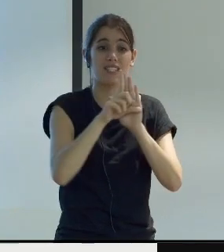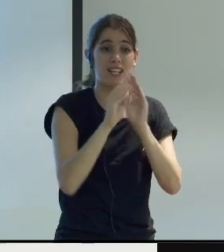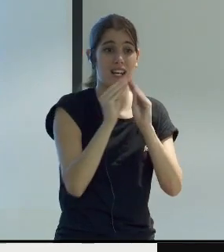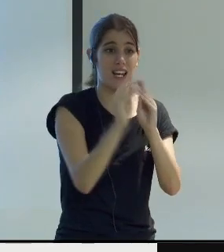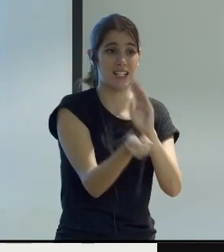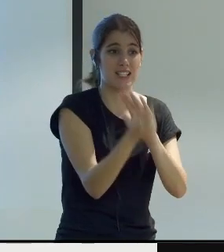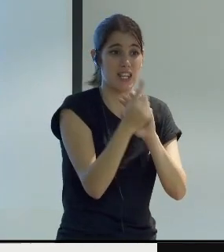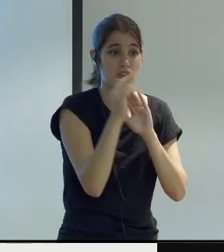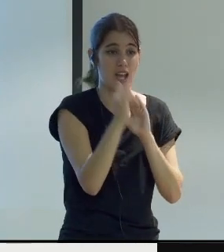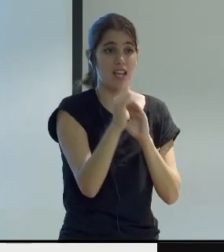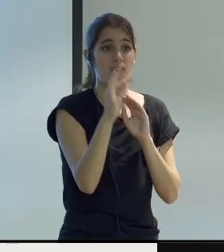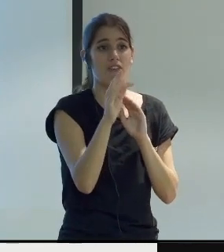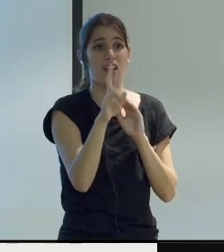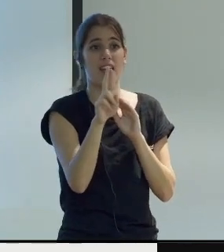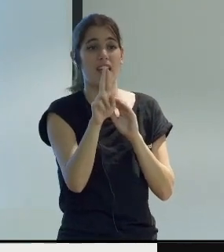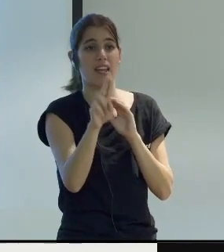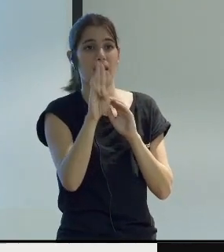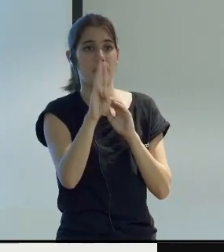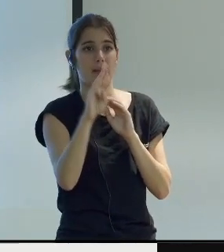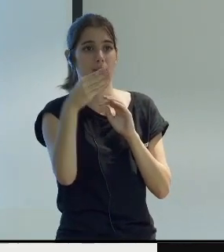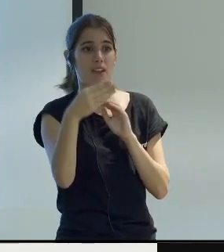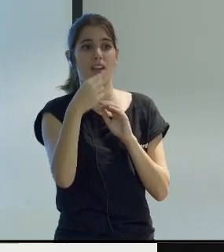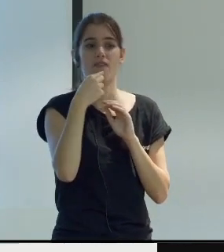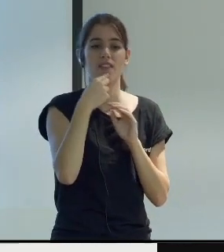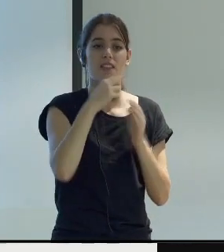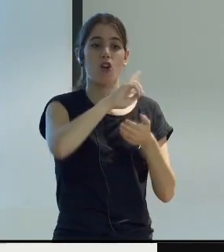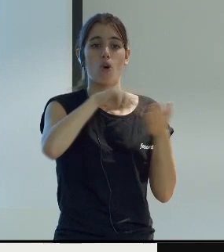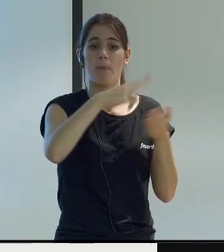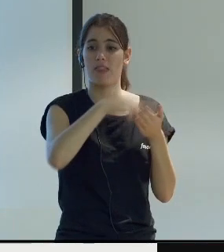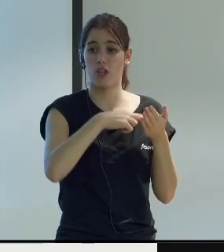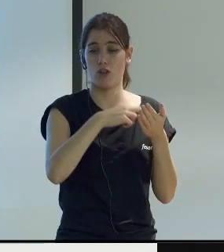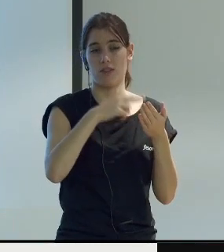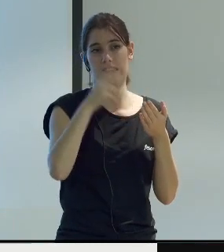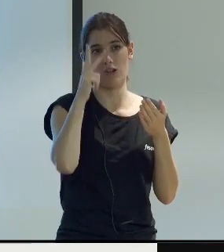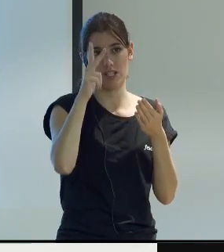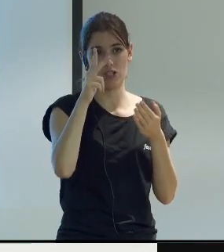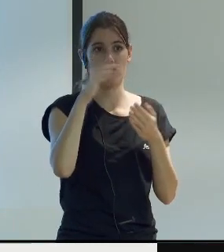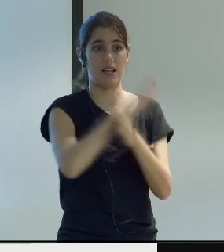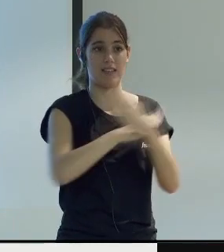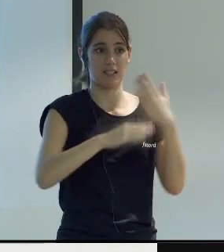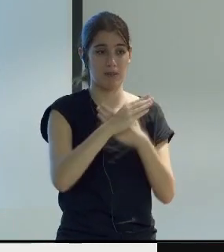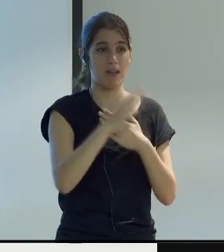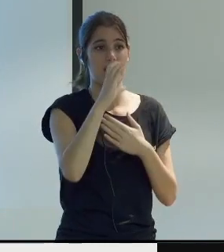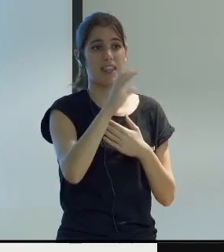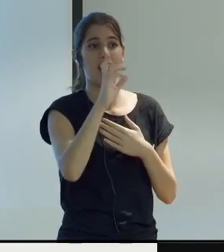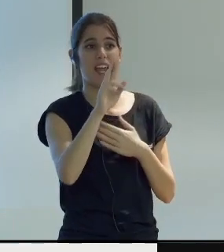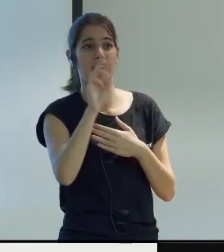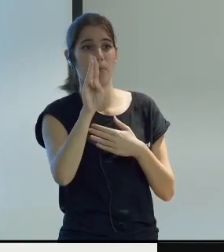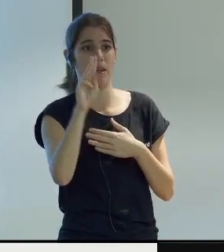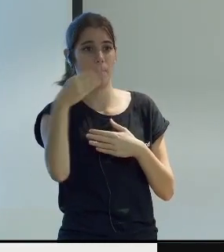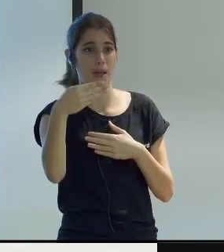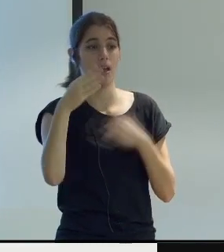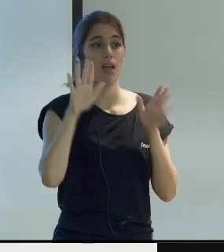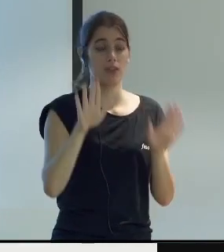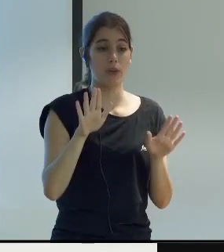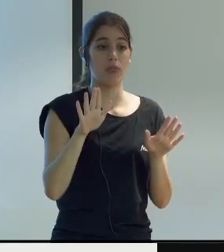Tenemos CRPD, la Convención sobre los Derechos de las Personas con Discapacidad, la CRPD. Entonces